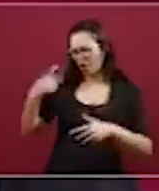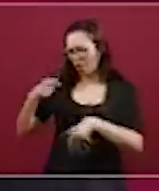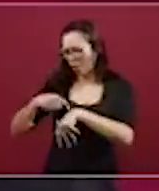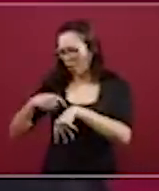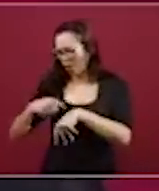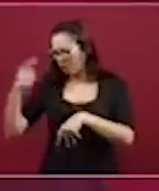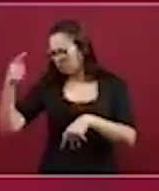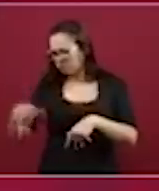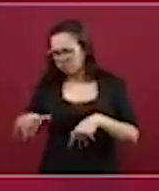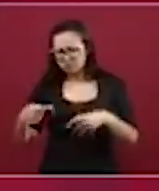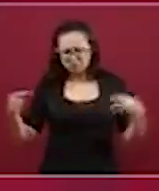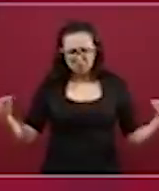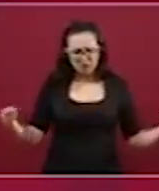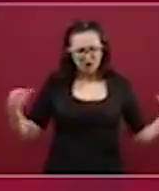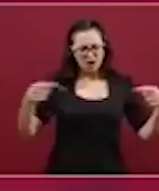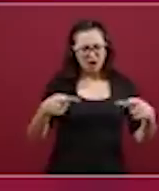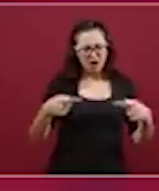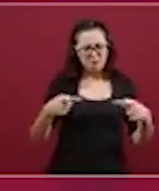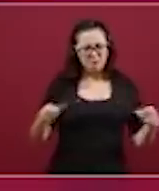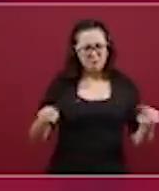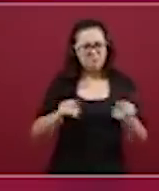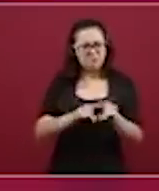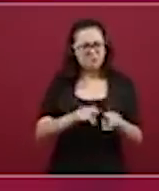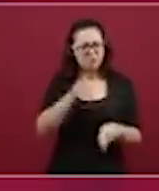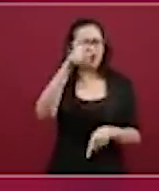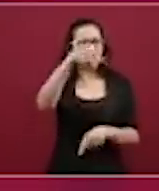sí, acepté.